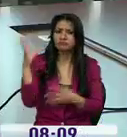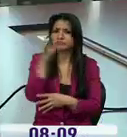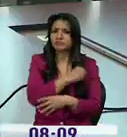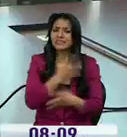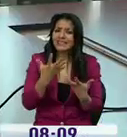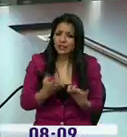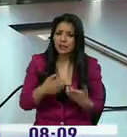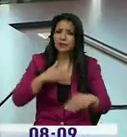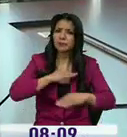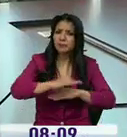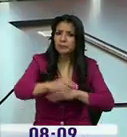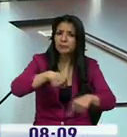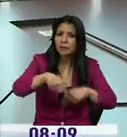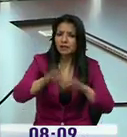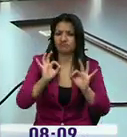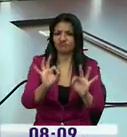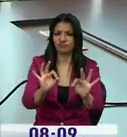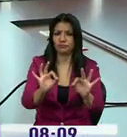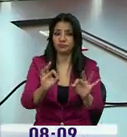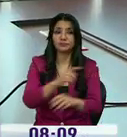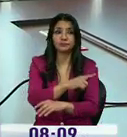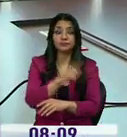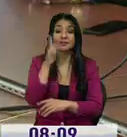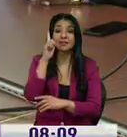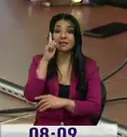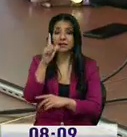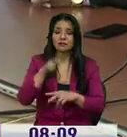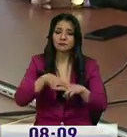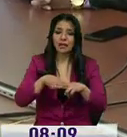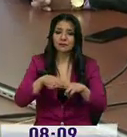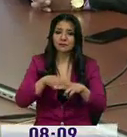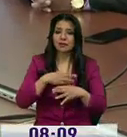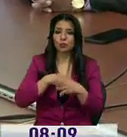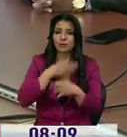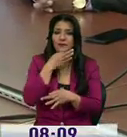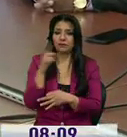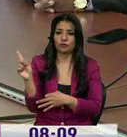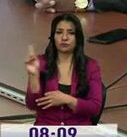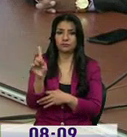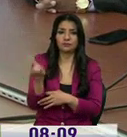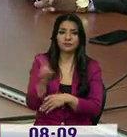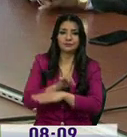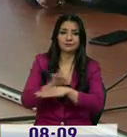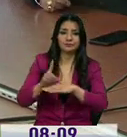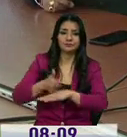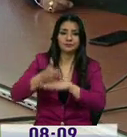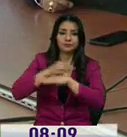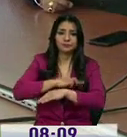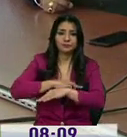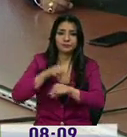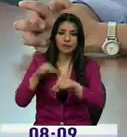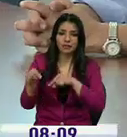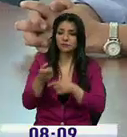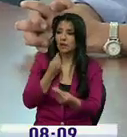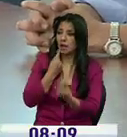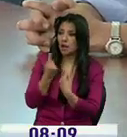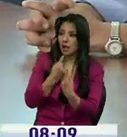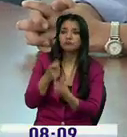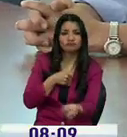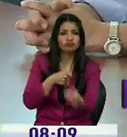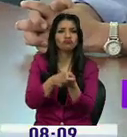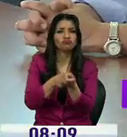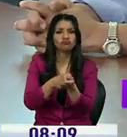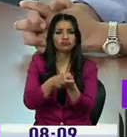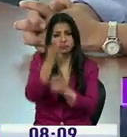expeditas. Con estas palabras, los dirigentes del taxismo ejecutivo manifestaron en presencia del director de la Agencia Metropolitana de Tránsito su apoyo